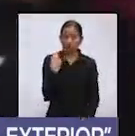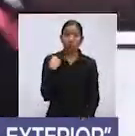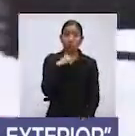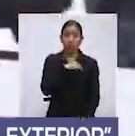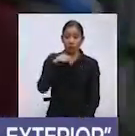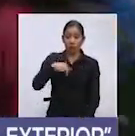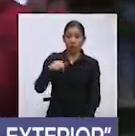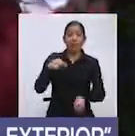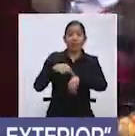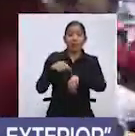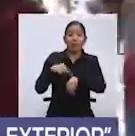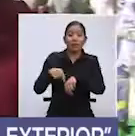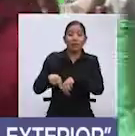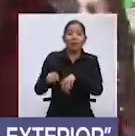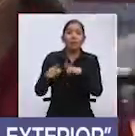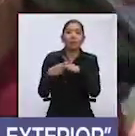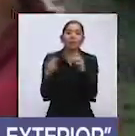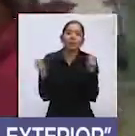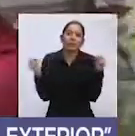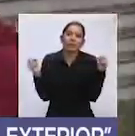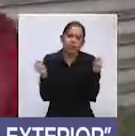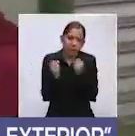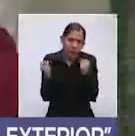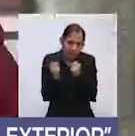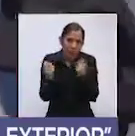estamos esperando la llegada del invierno,